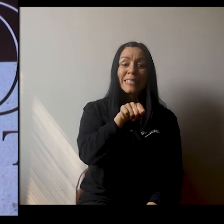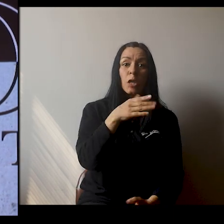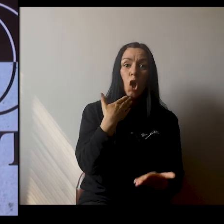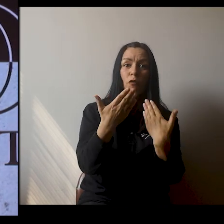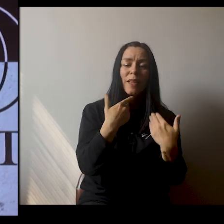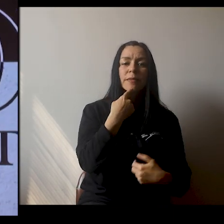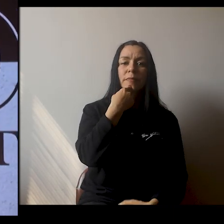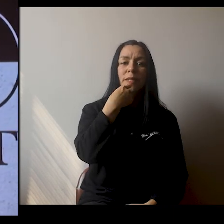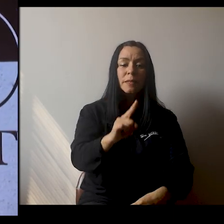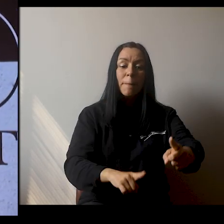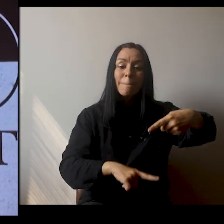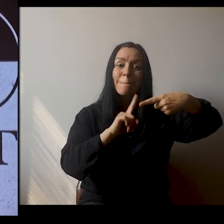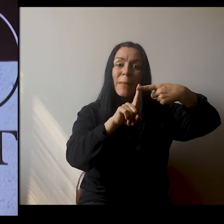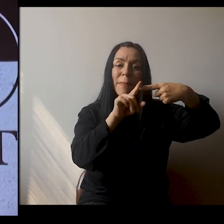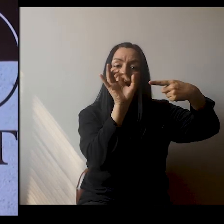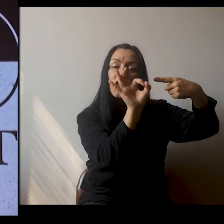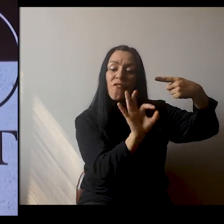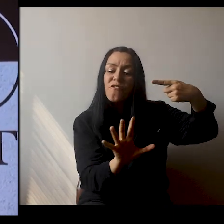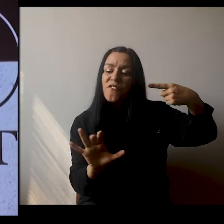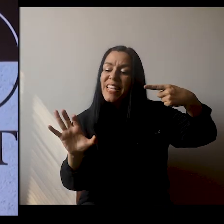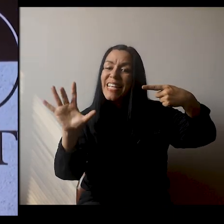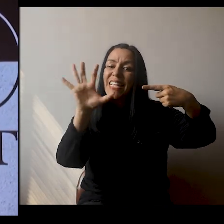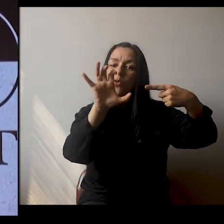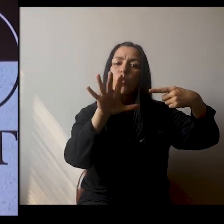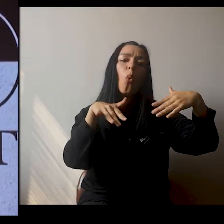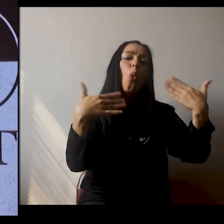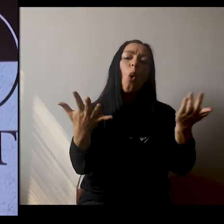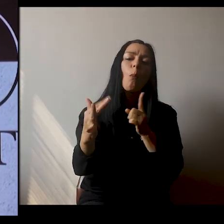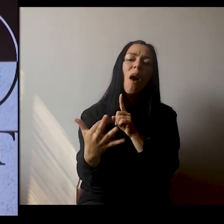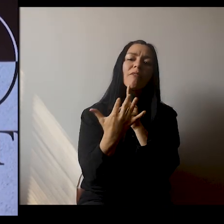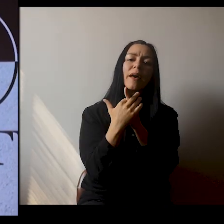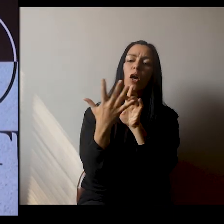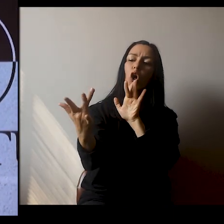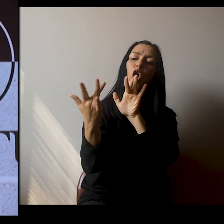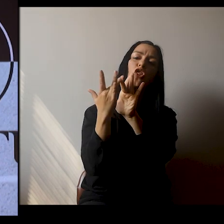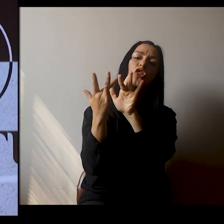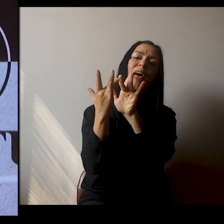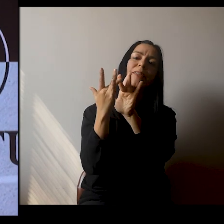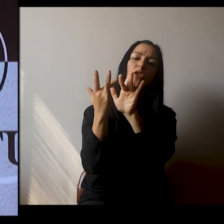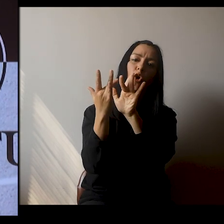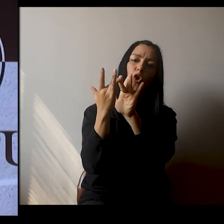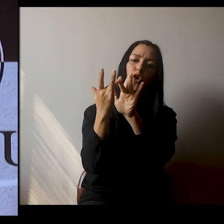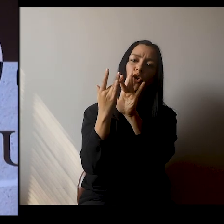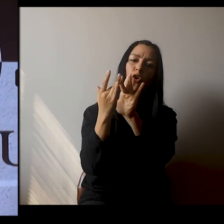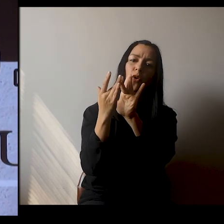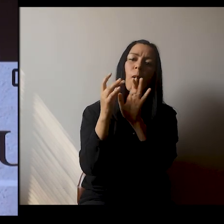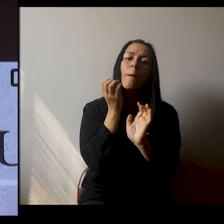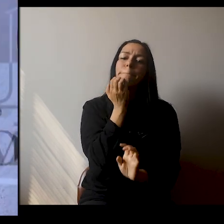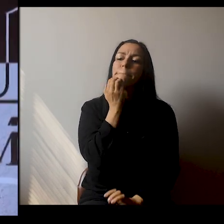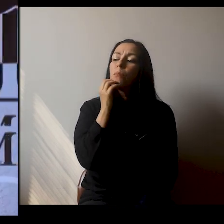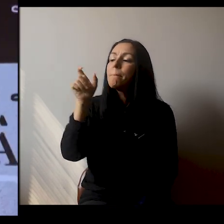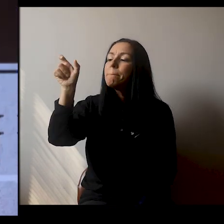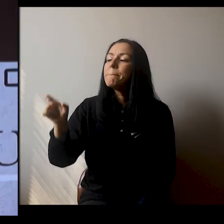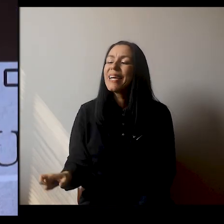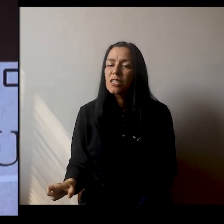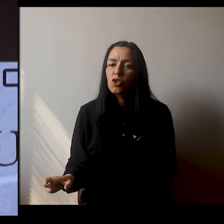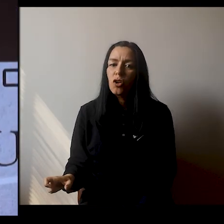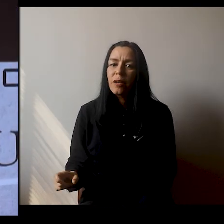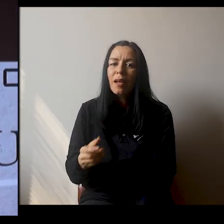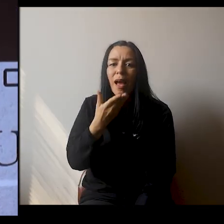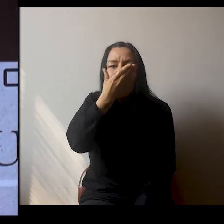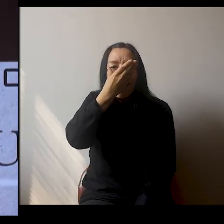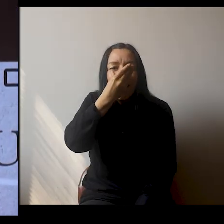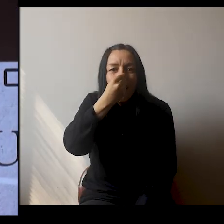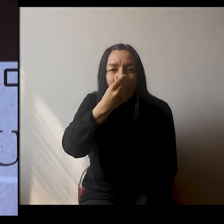Entonces dice en primer lugar que el virus se transmite por el contacto directo con las gotas,